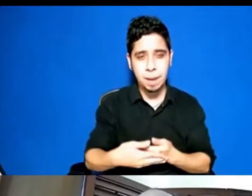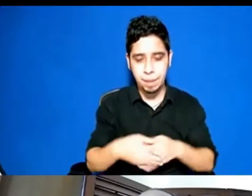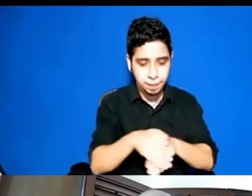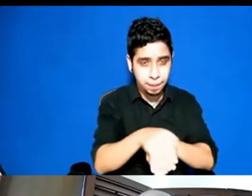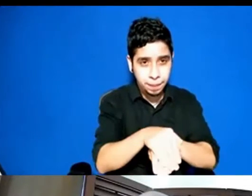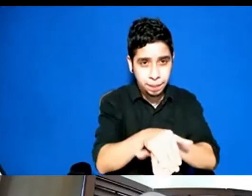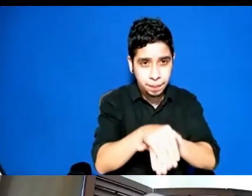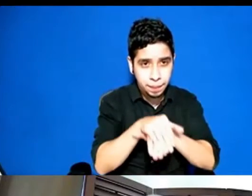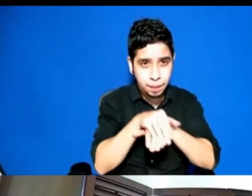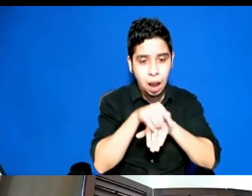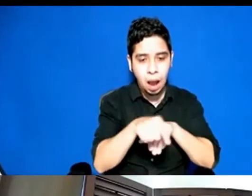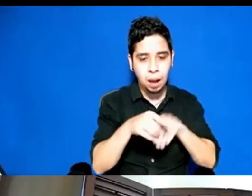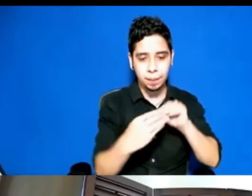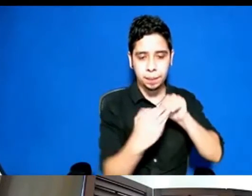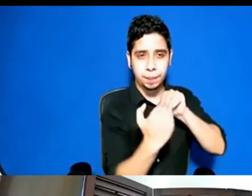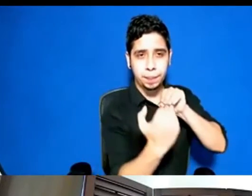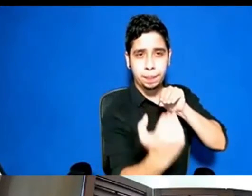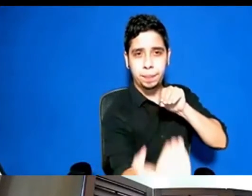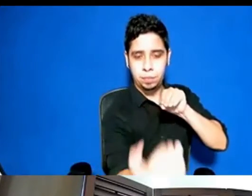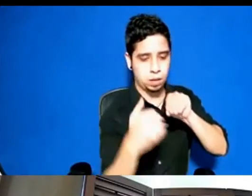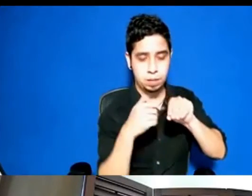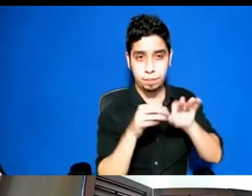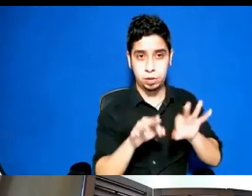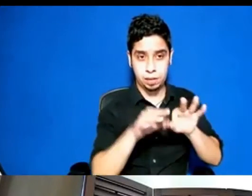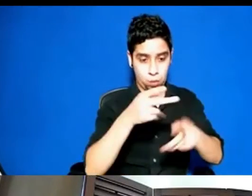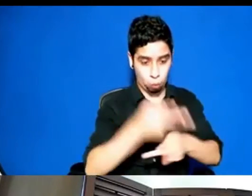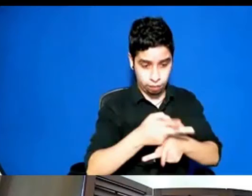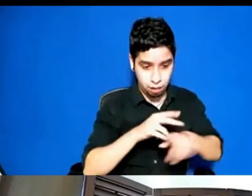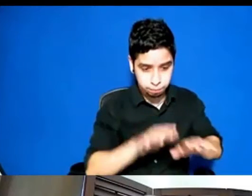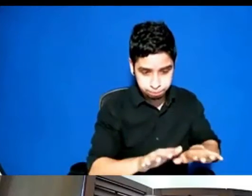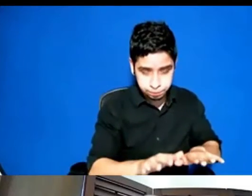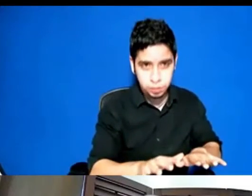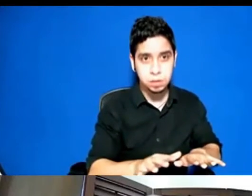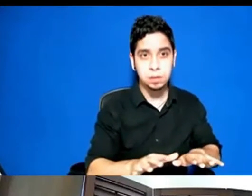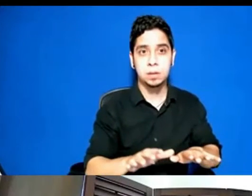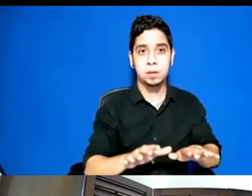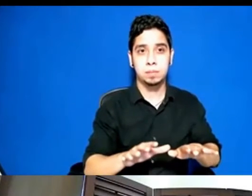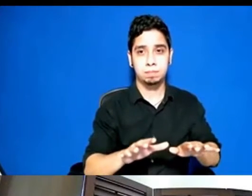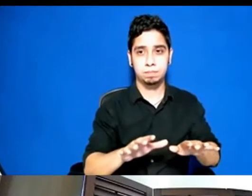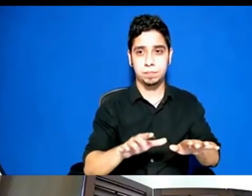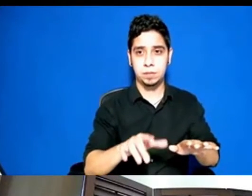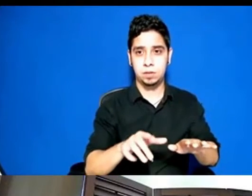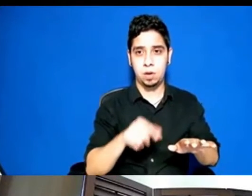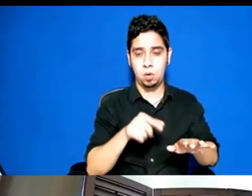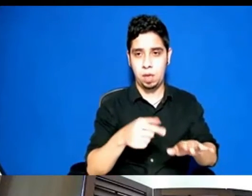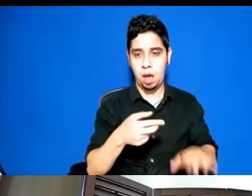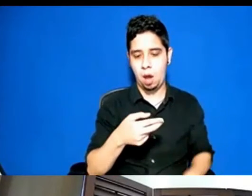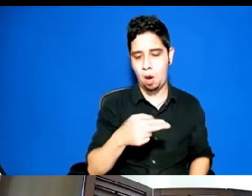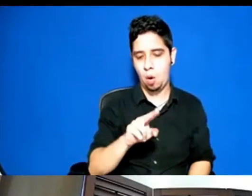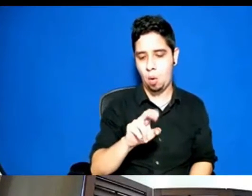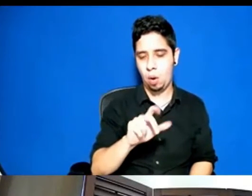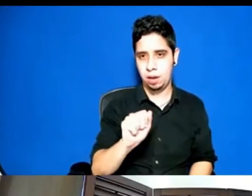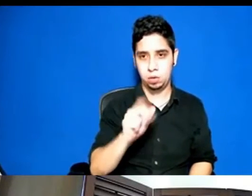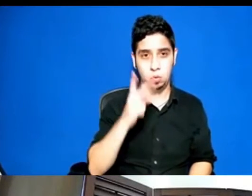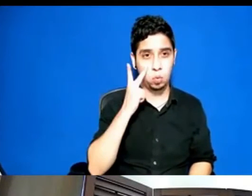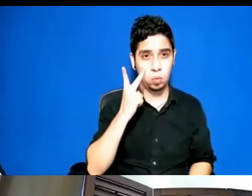sargazo, como los de limpieza, como los que recogen zafacones. Es una huella inmensa que lo que parece es